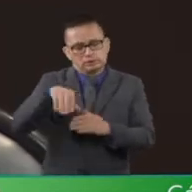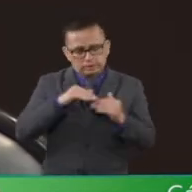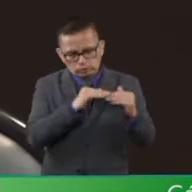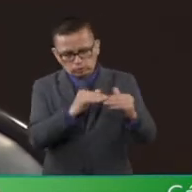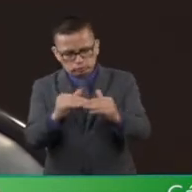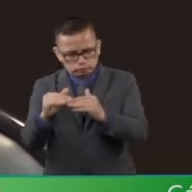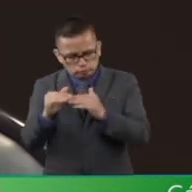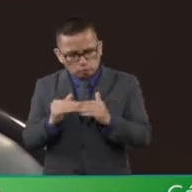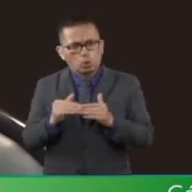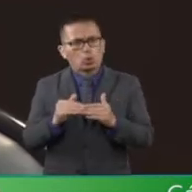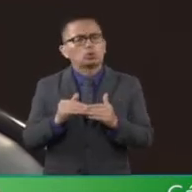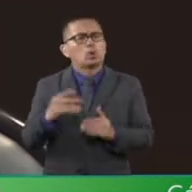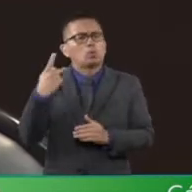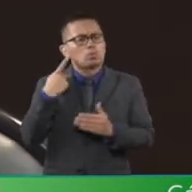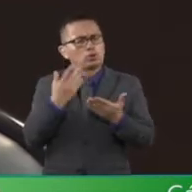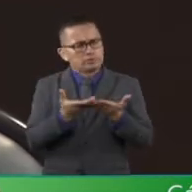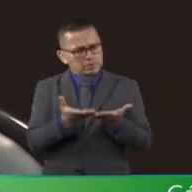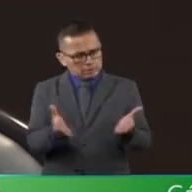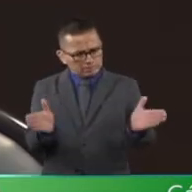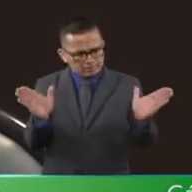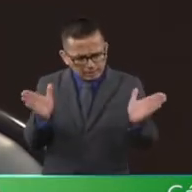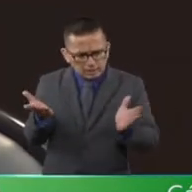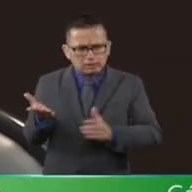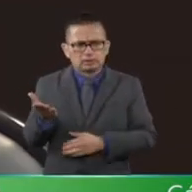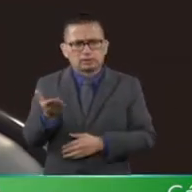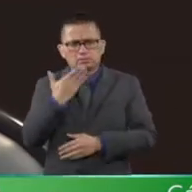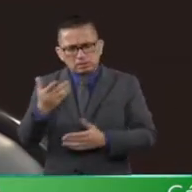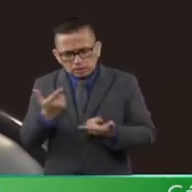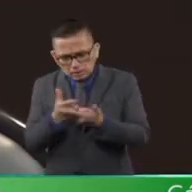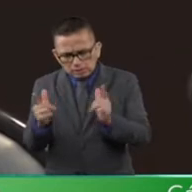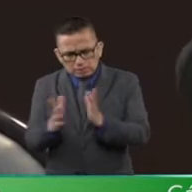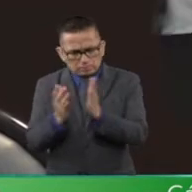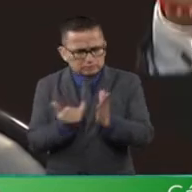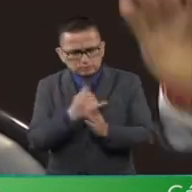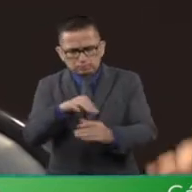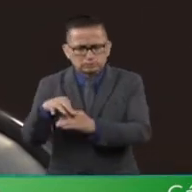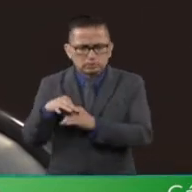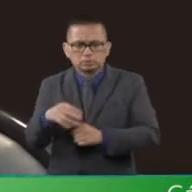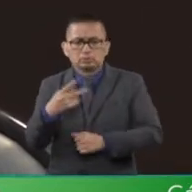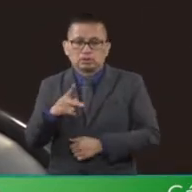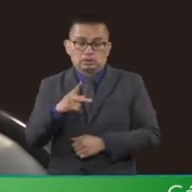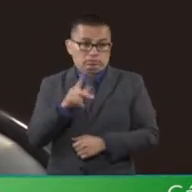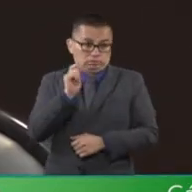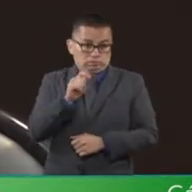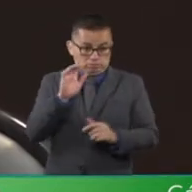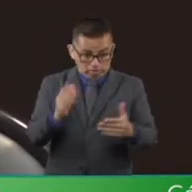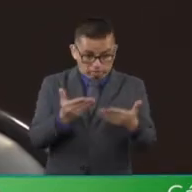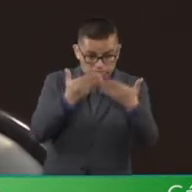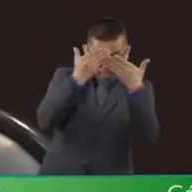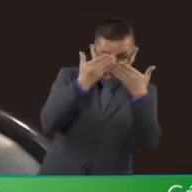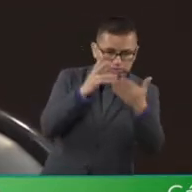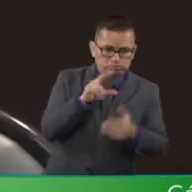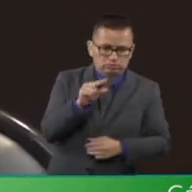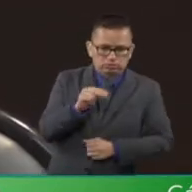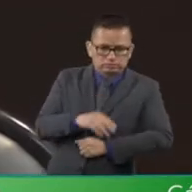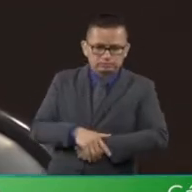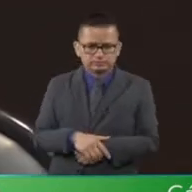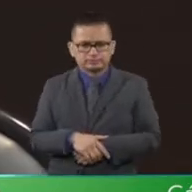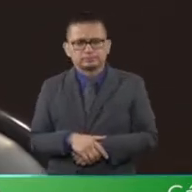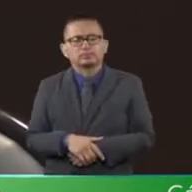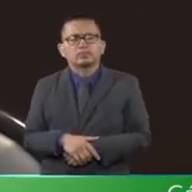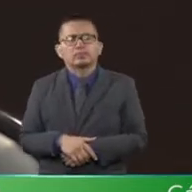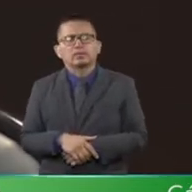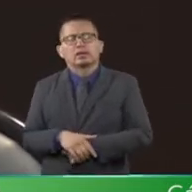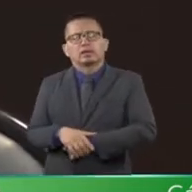apertura política y democrática y sobre todo No desde la ser razón estos primeros 50 años de